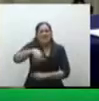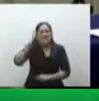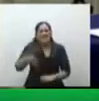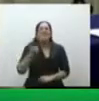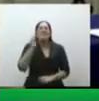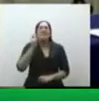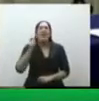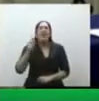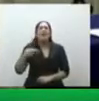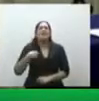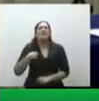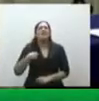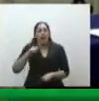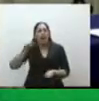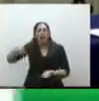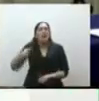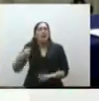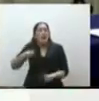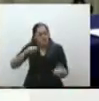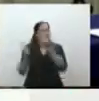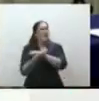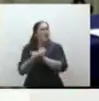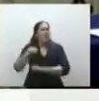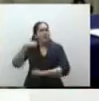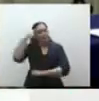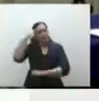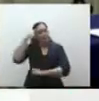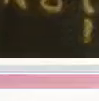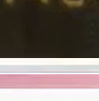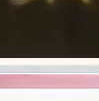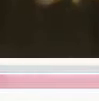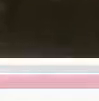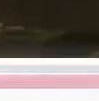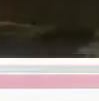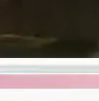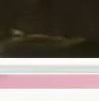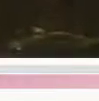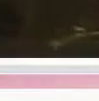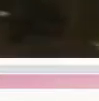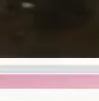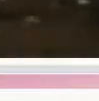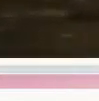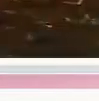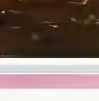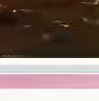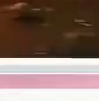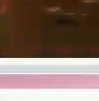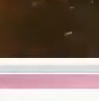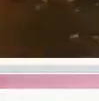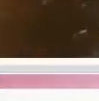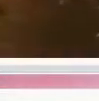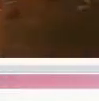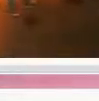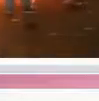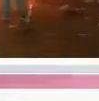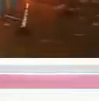hicieron cambiar de opinión, fueron las miles y miles de chicas. Es importante destacar que las cifras oficiales brindadas por el